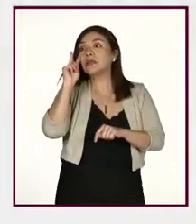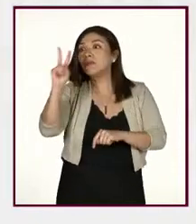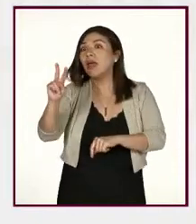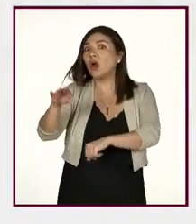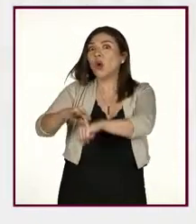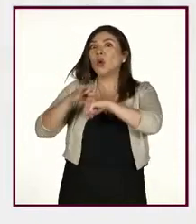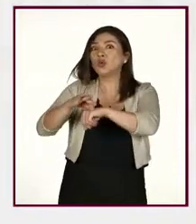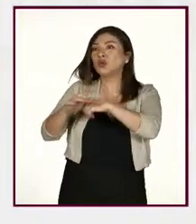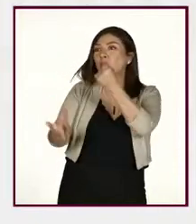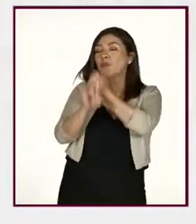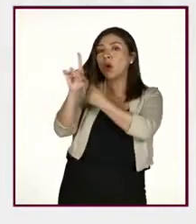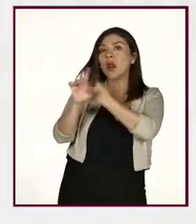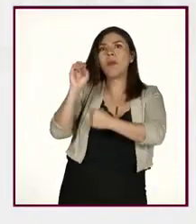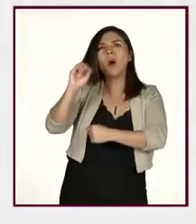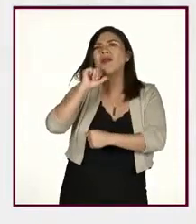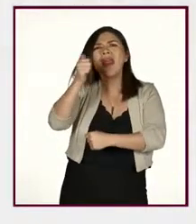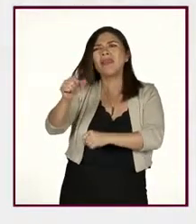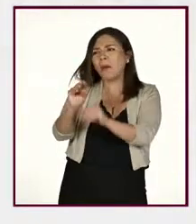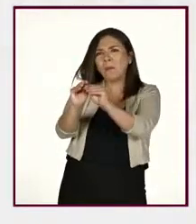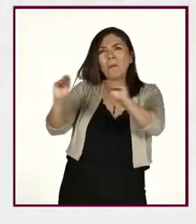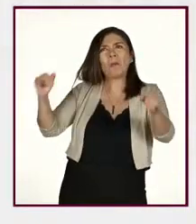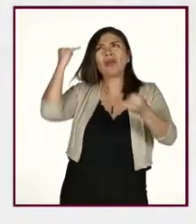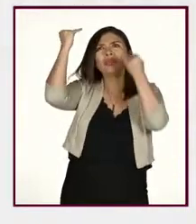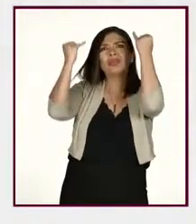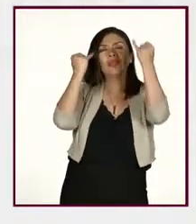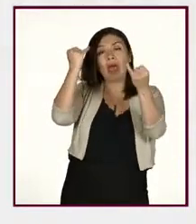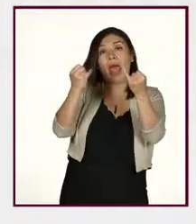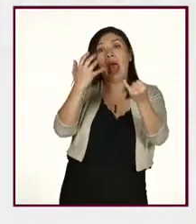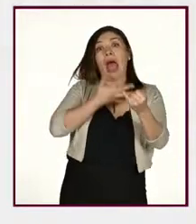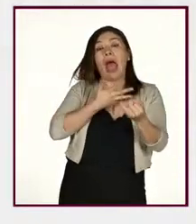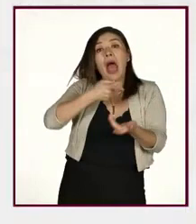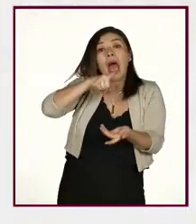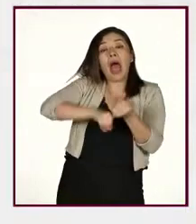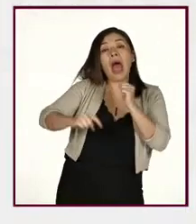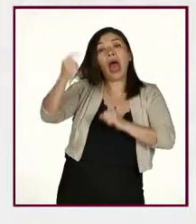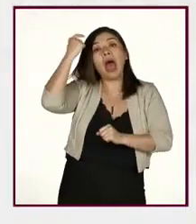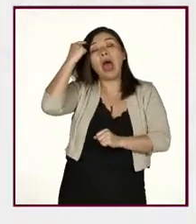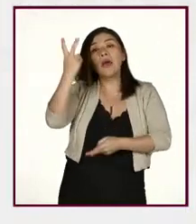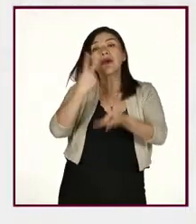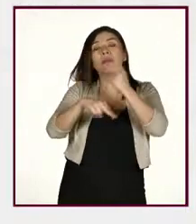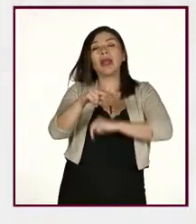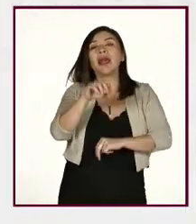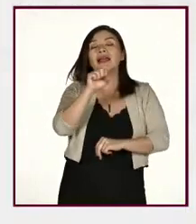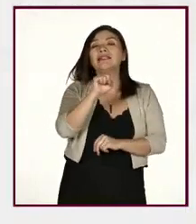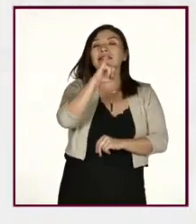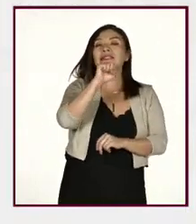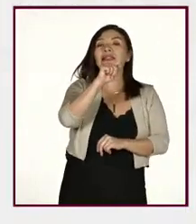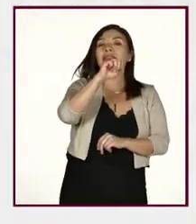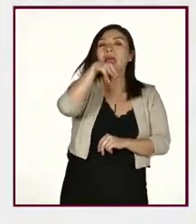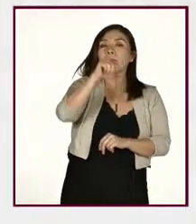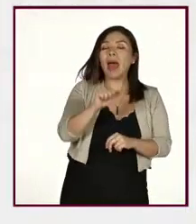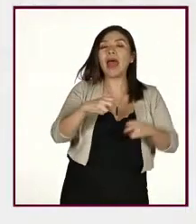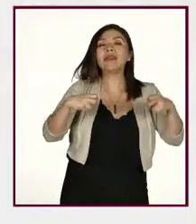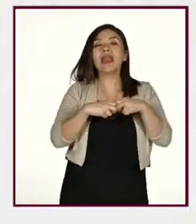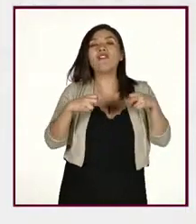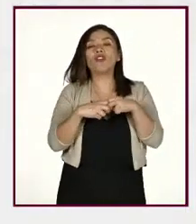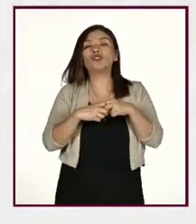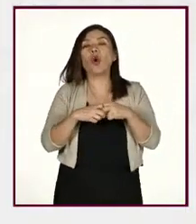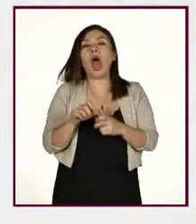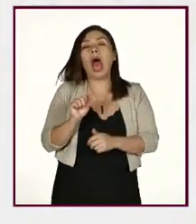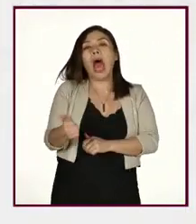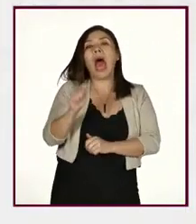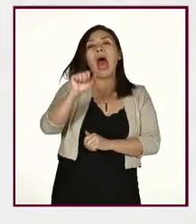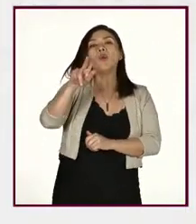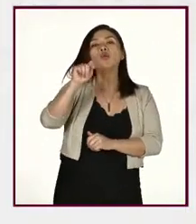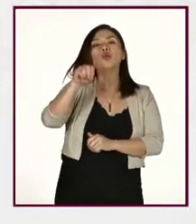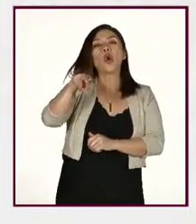o imaginaria, activamos el sistema nervioso autónomo, ¿sí? Entonces, este sistema nervioso autónomo tenemos aparte